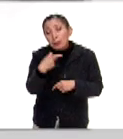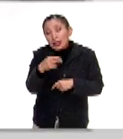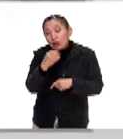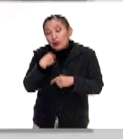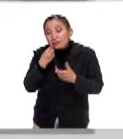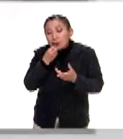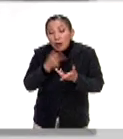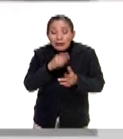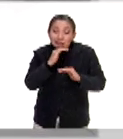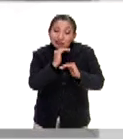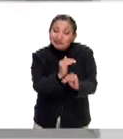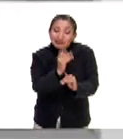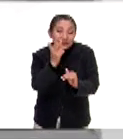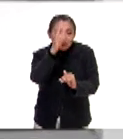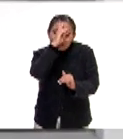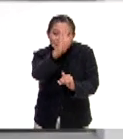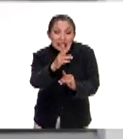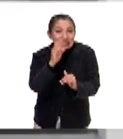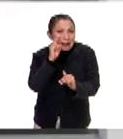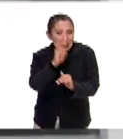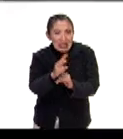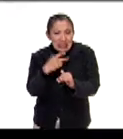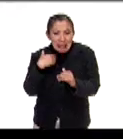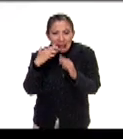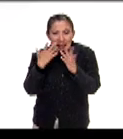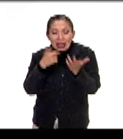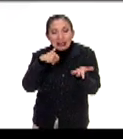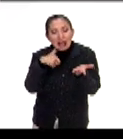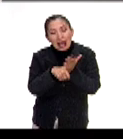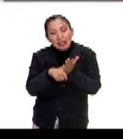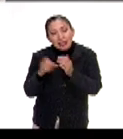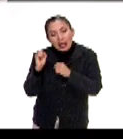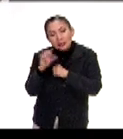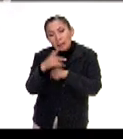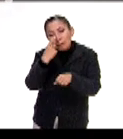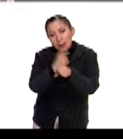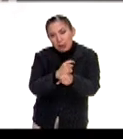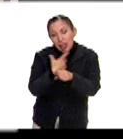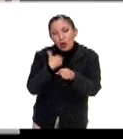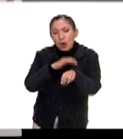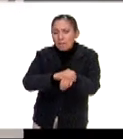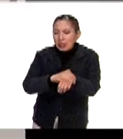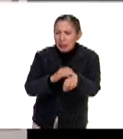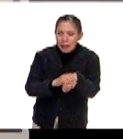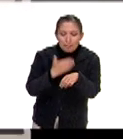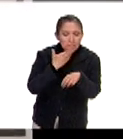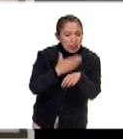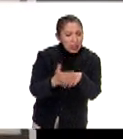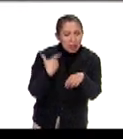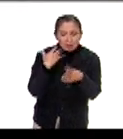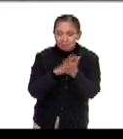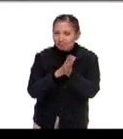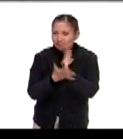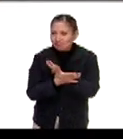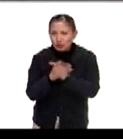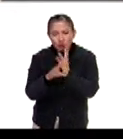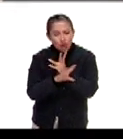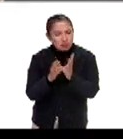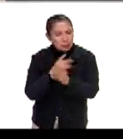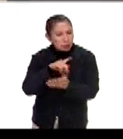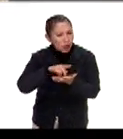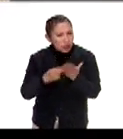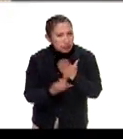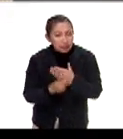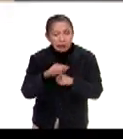que marcar esa línea. Entonces se ve en las cartas cómo, primero, pues es un gran amigo, es un cómplice de muchos